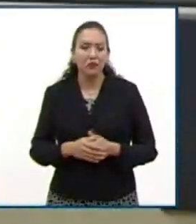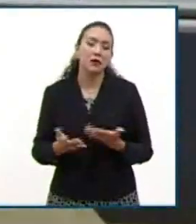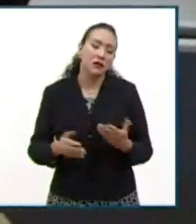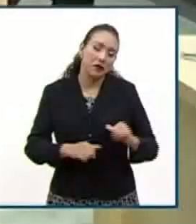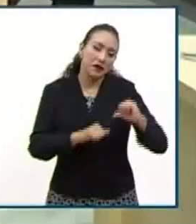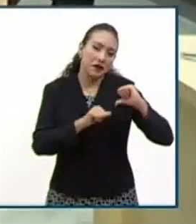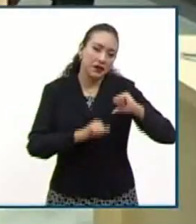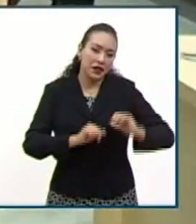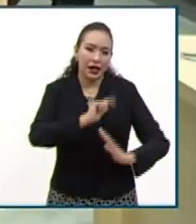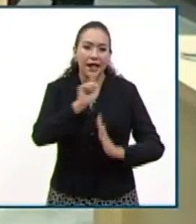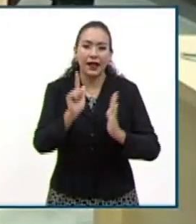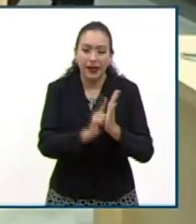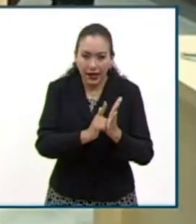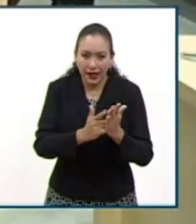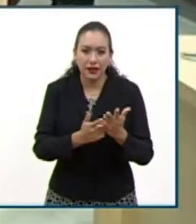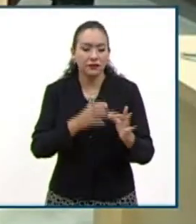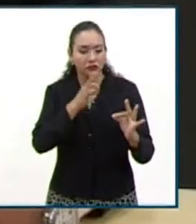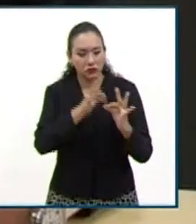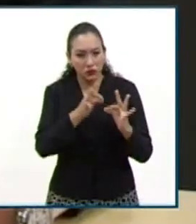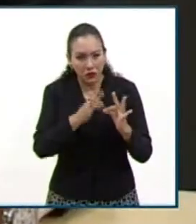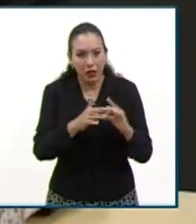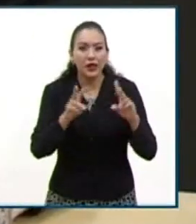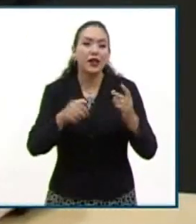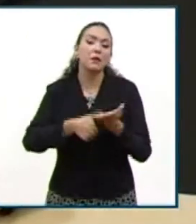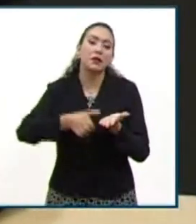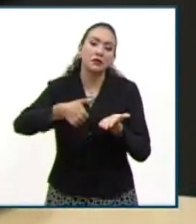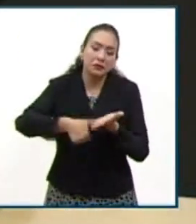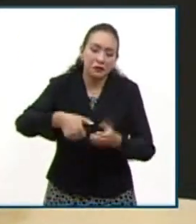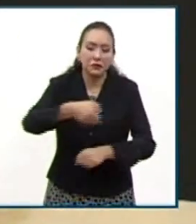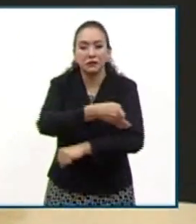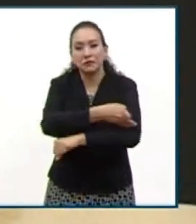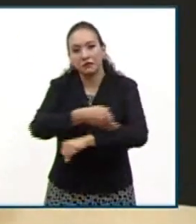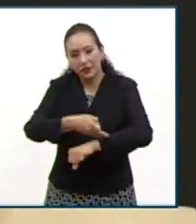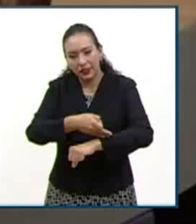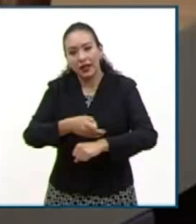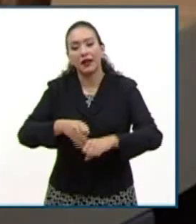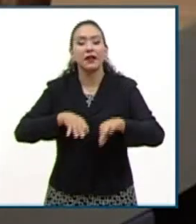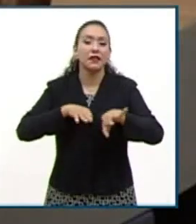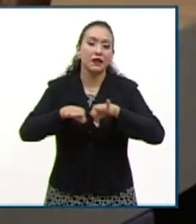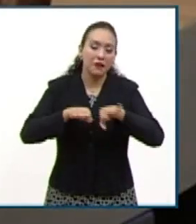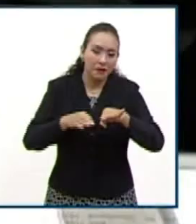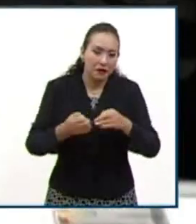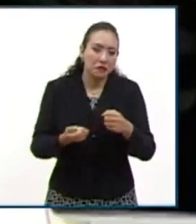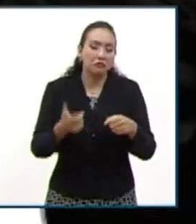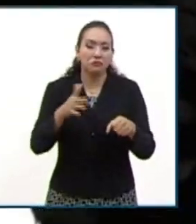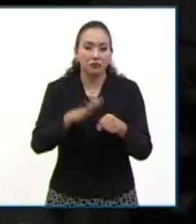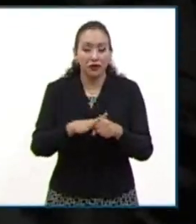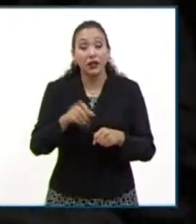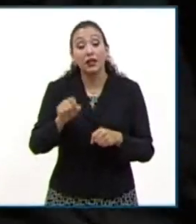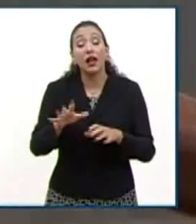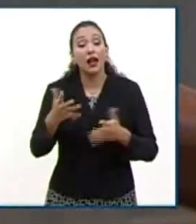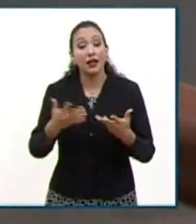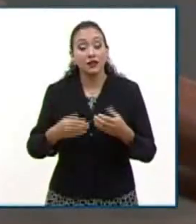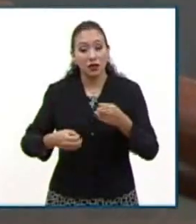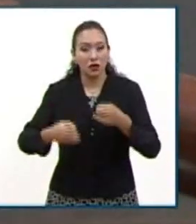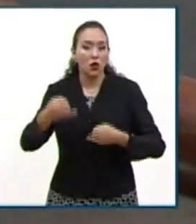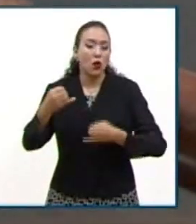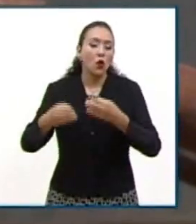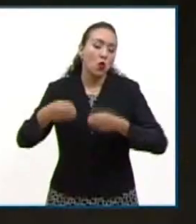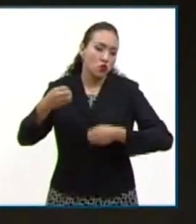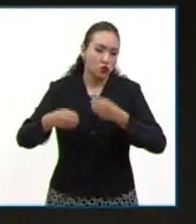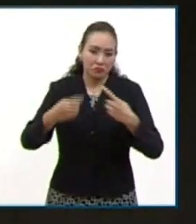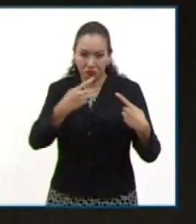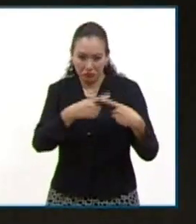aplicación de leyes federales en materia civil, penal, administrativa y laboral. resuelven juicios de amparo indirecto en las